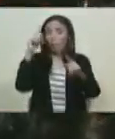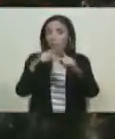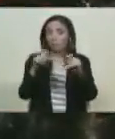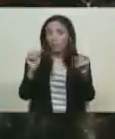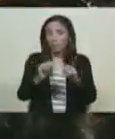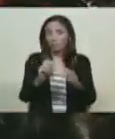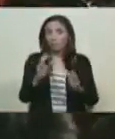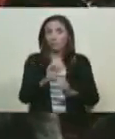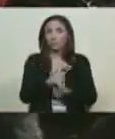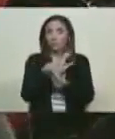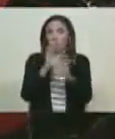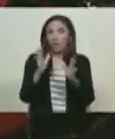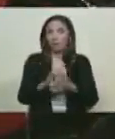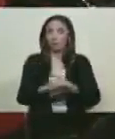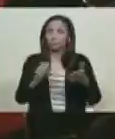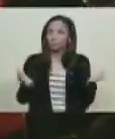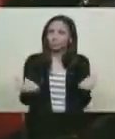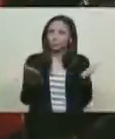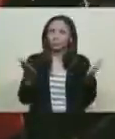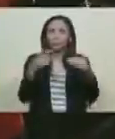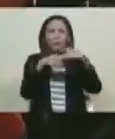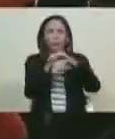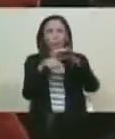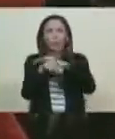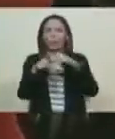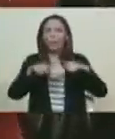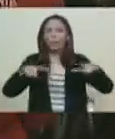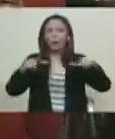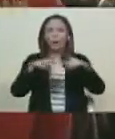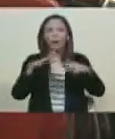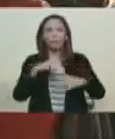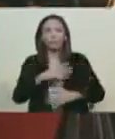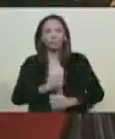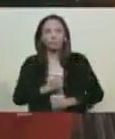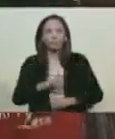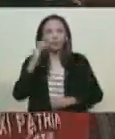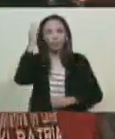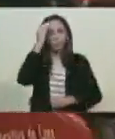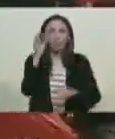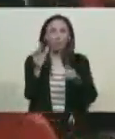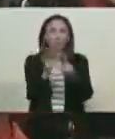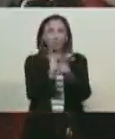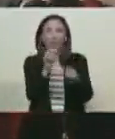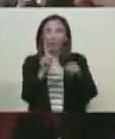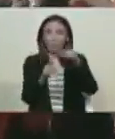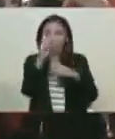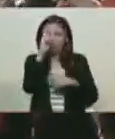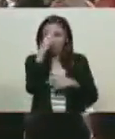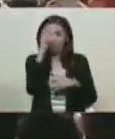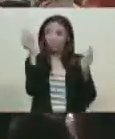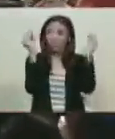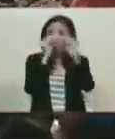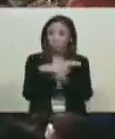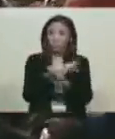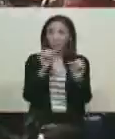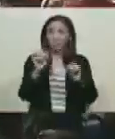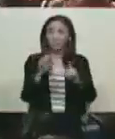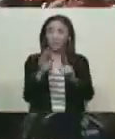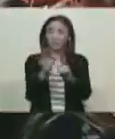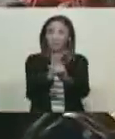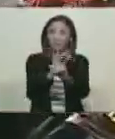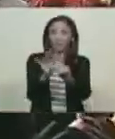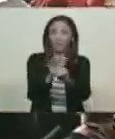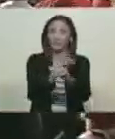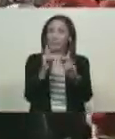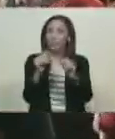bonita, a motivar, a convencer al que está confundido, a convencer y atraer